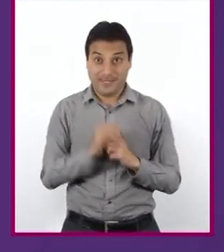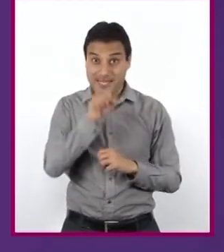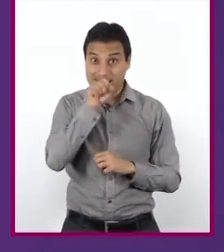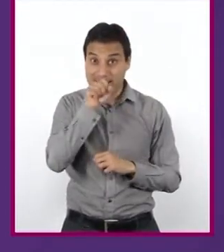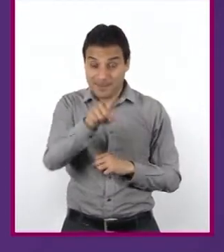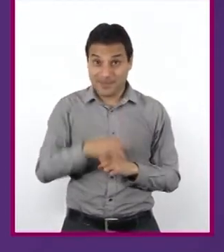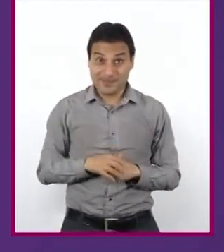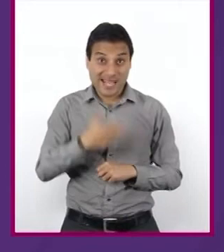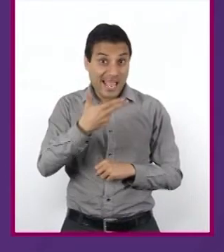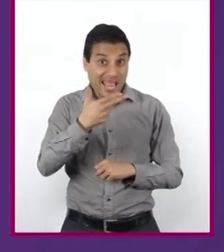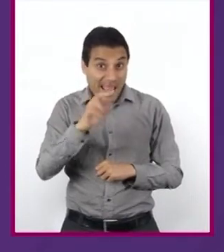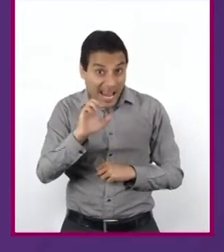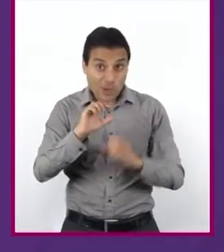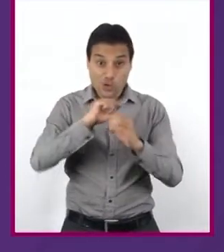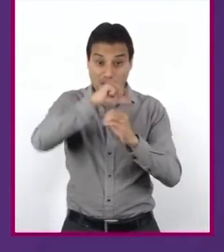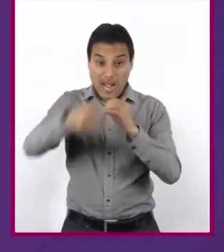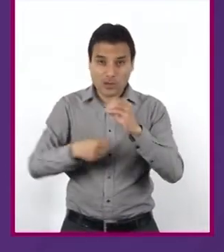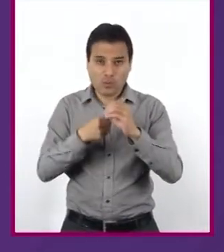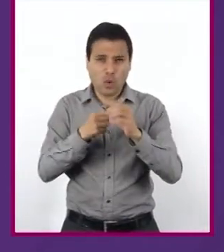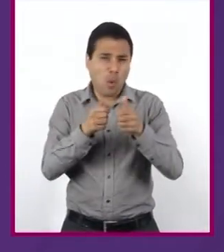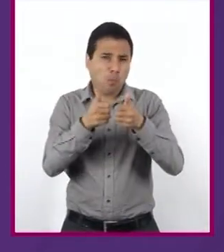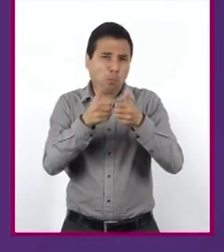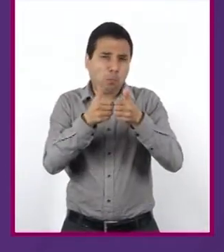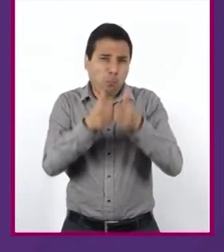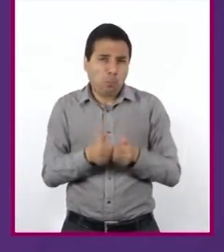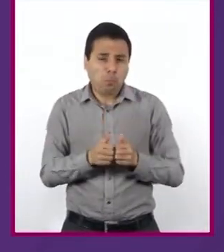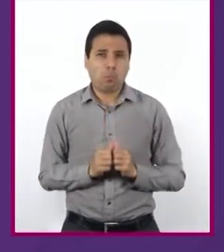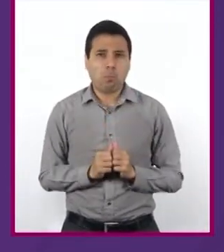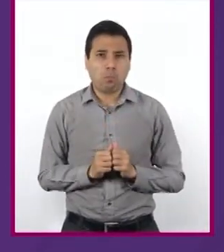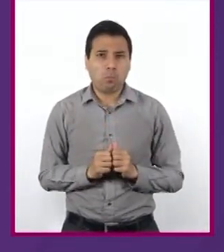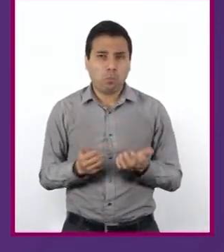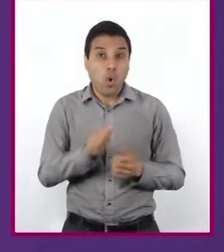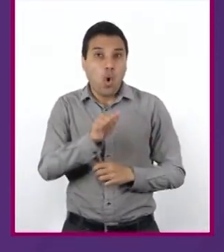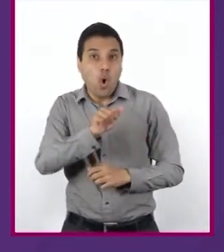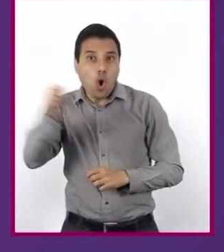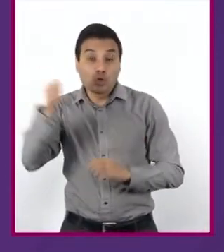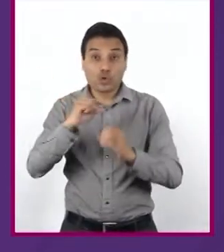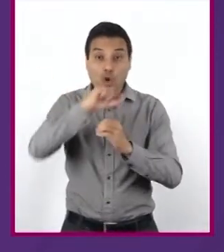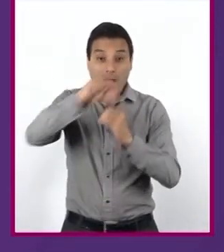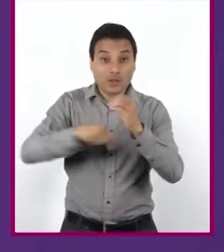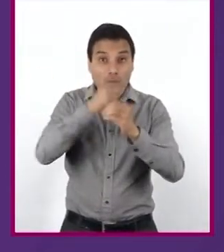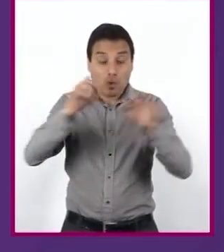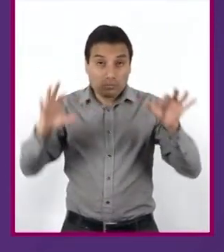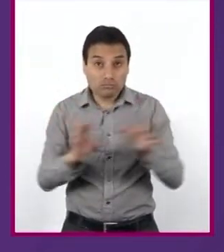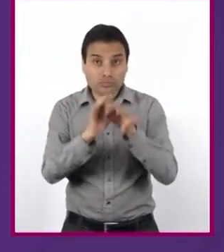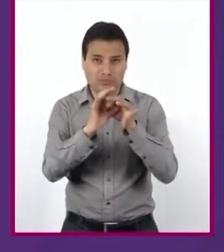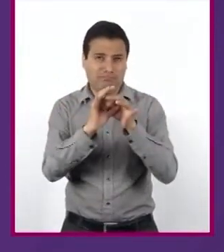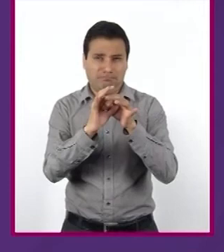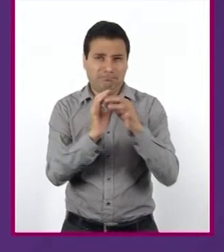los átomos de helio son muy estables, es decir, no se unen con otros átomos.